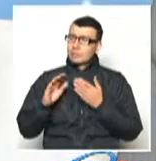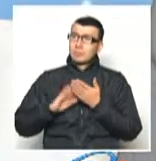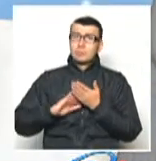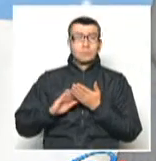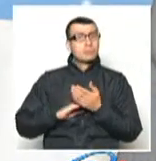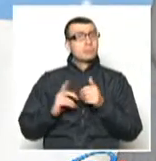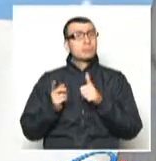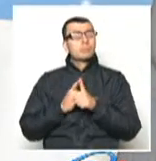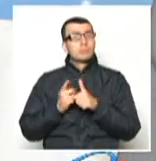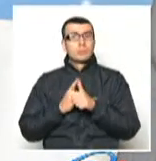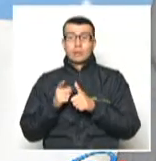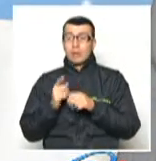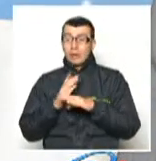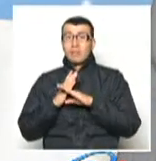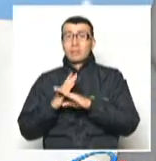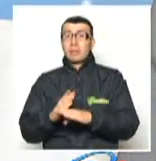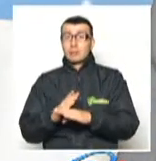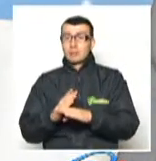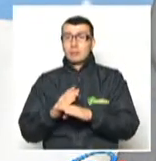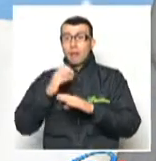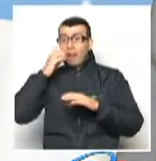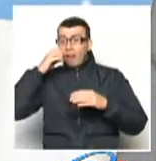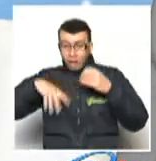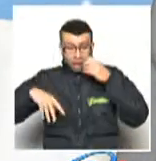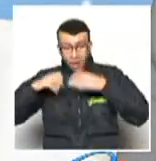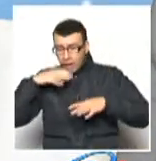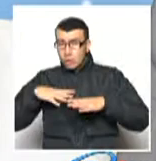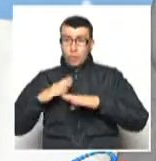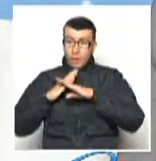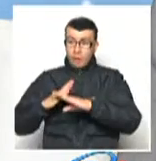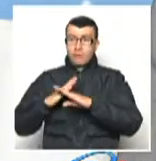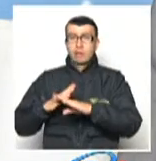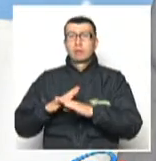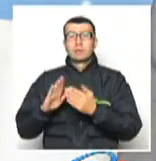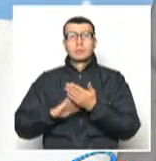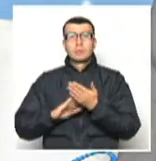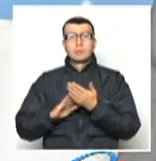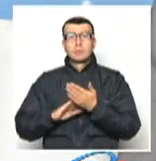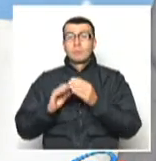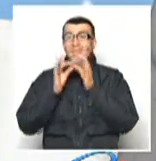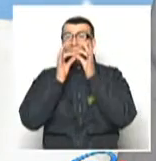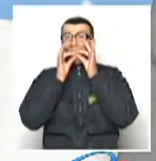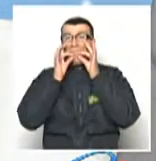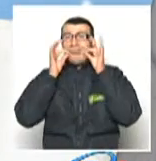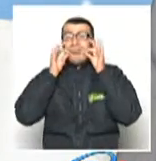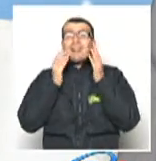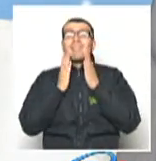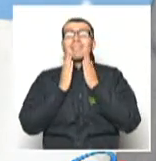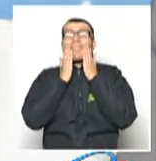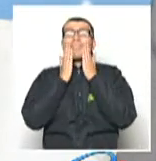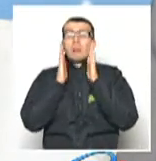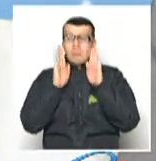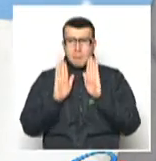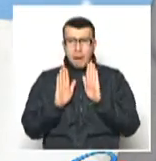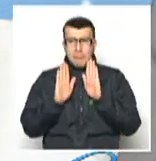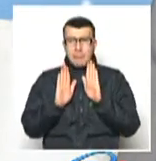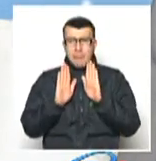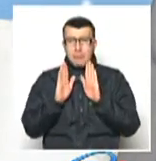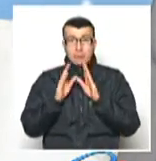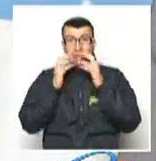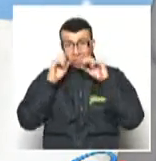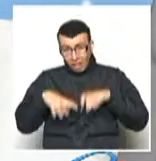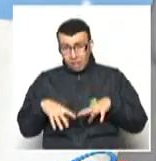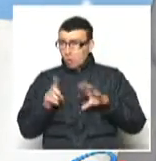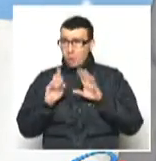primero, evitar que a esos pacientes se le vuelen los dientes, como dijo la señora, por medio de poner implantes en la zona posterior. Hay muchas dudas porque a veces si